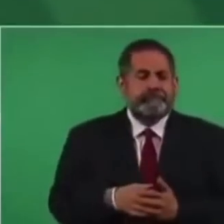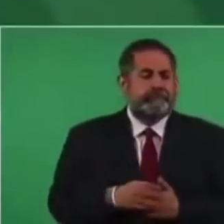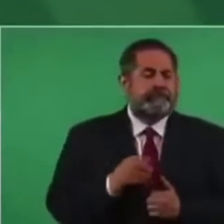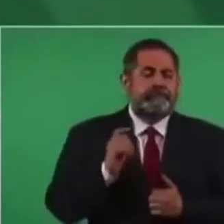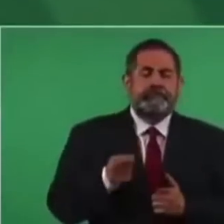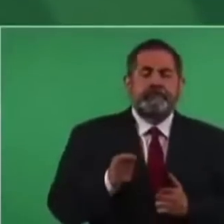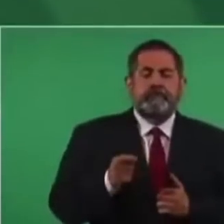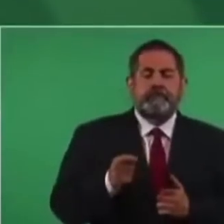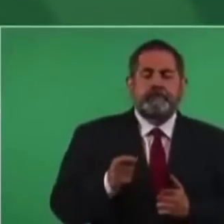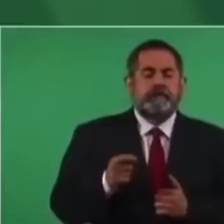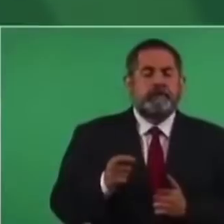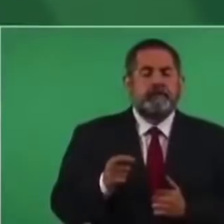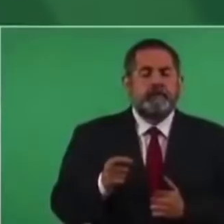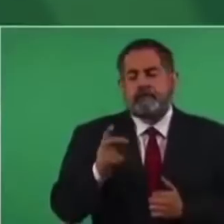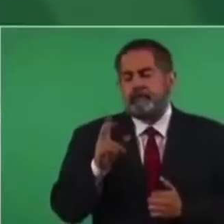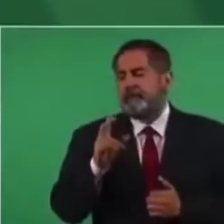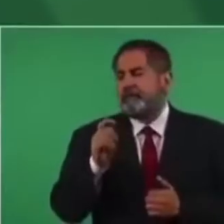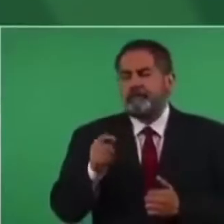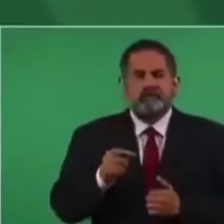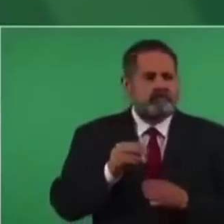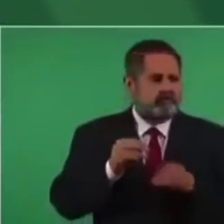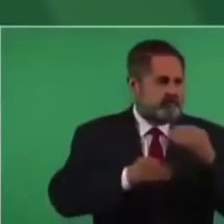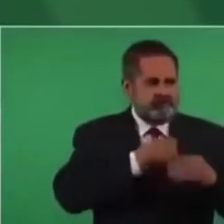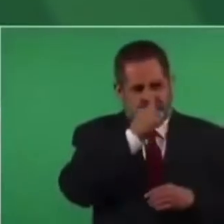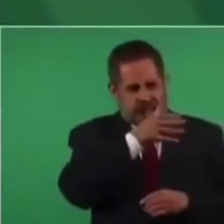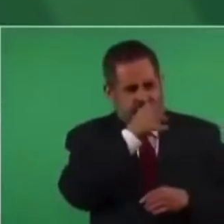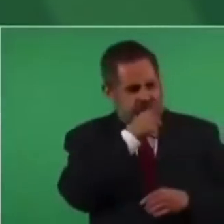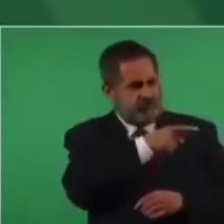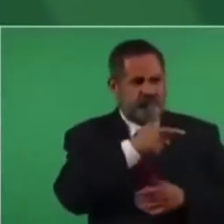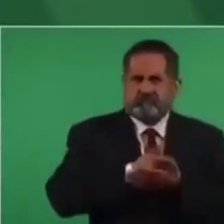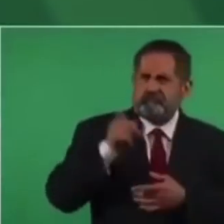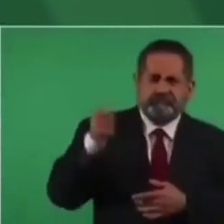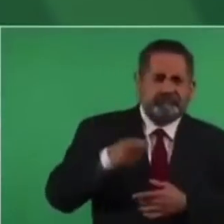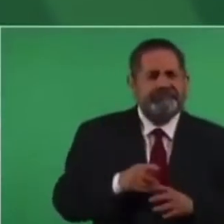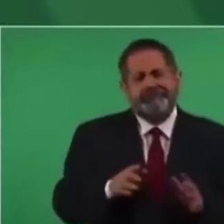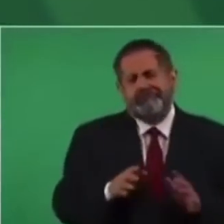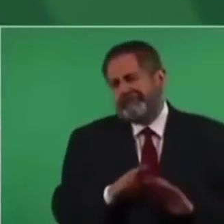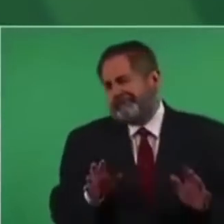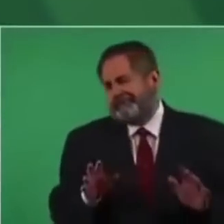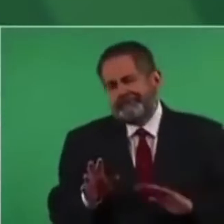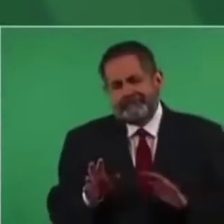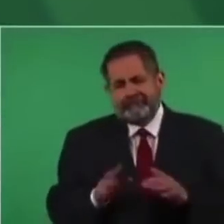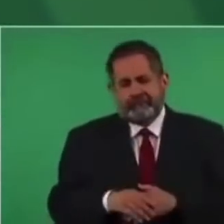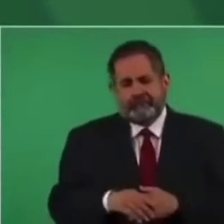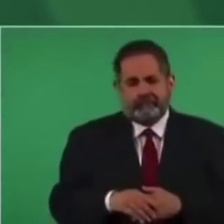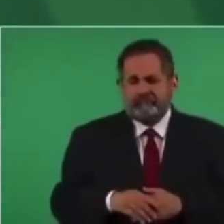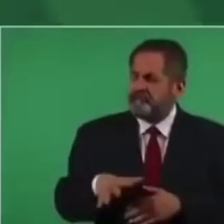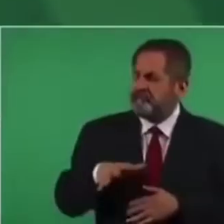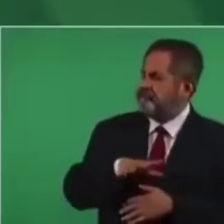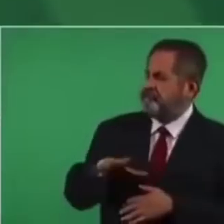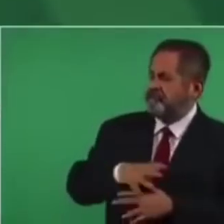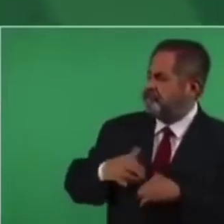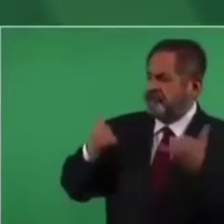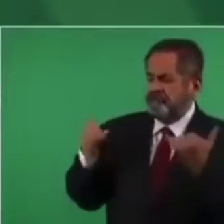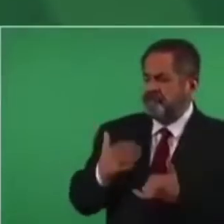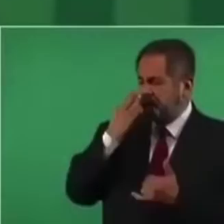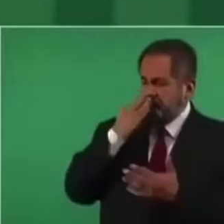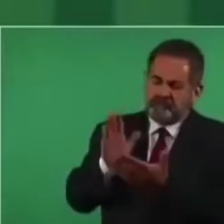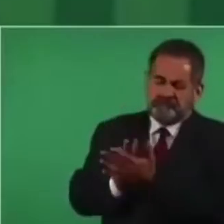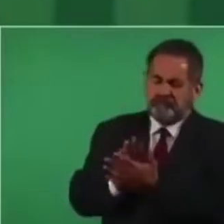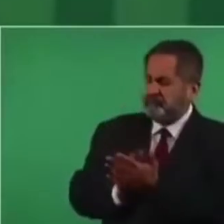ver vámonos al pleito nosotros hicimos bien la obra aquí